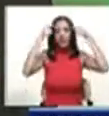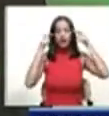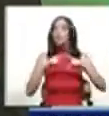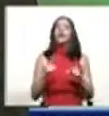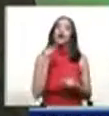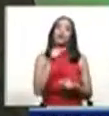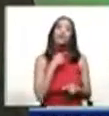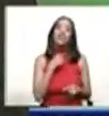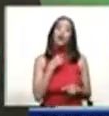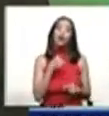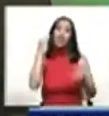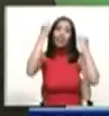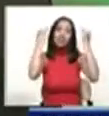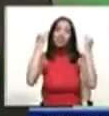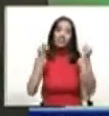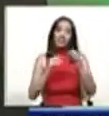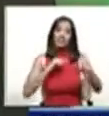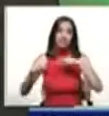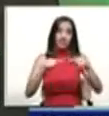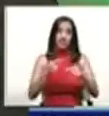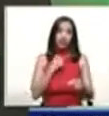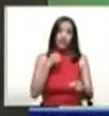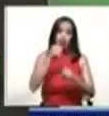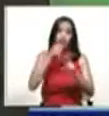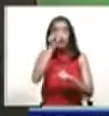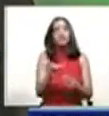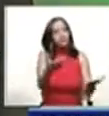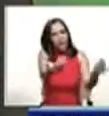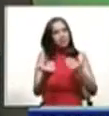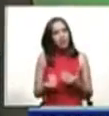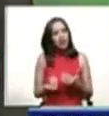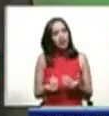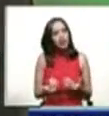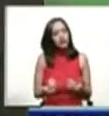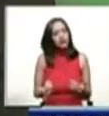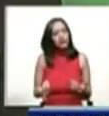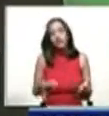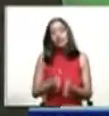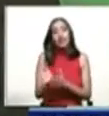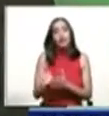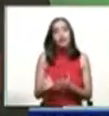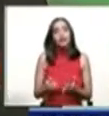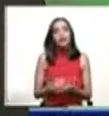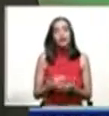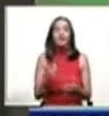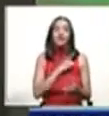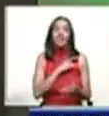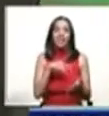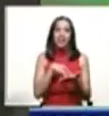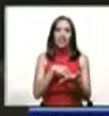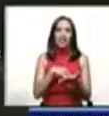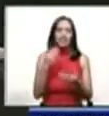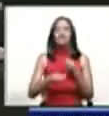le gustan las ideas de los dirigentes, le gusta luchar por la gente. Véngase para acá. Ok, ¿qué pasó en la Universidad de Carabobo? No. Que se hizo